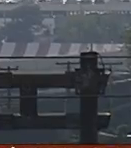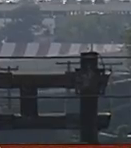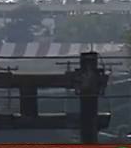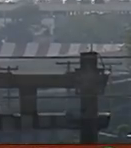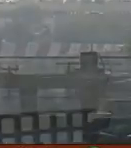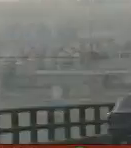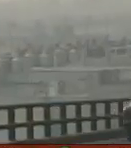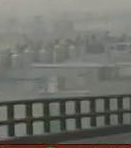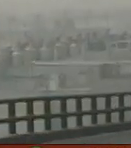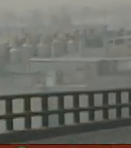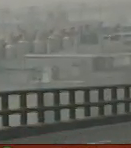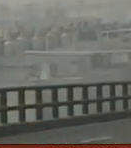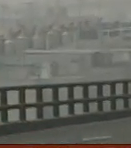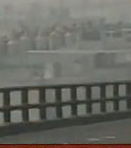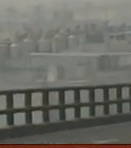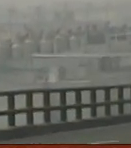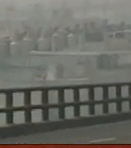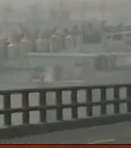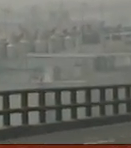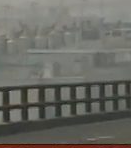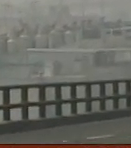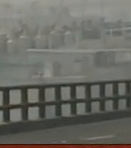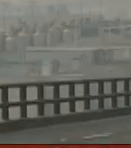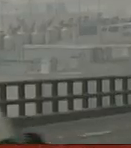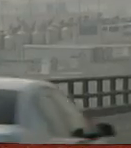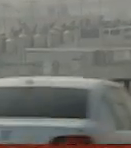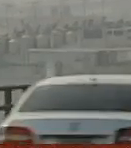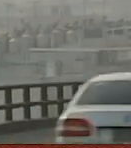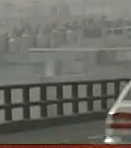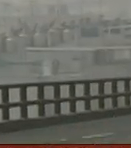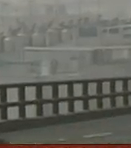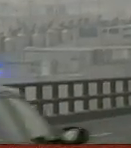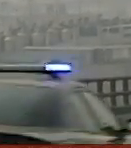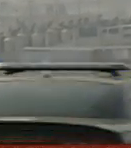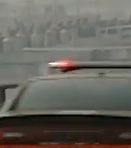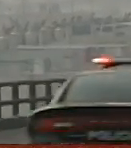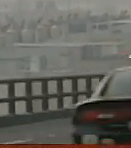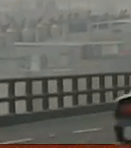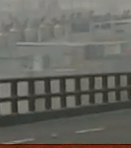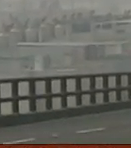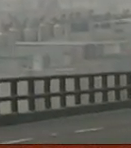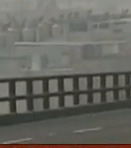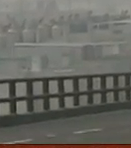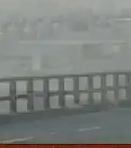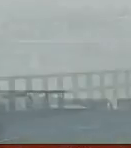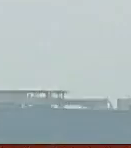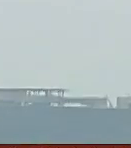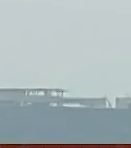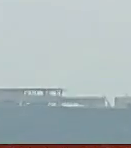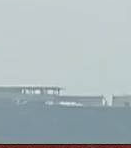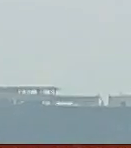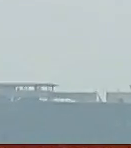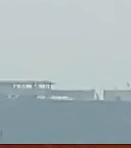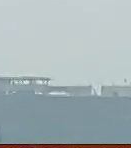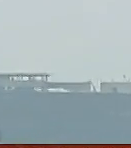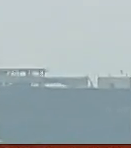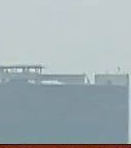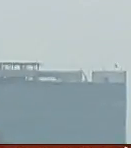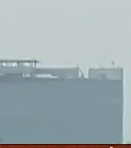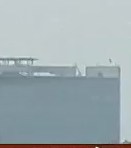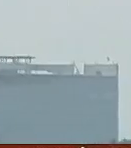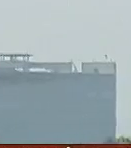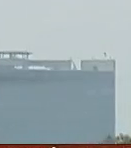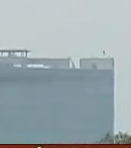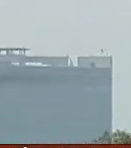estas contingencias? Y obviamente usted como empresario, ¿cuáles serían o deberían ser las acciones a tomar? Que